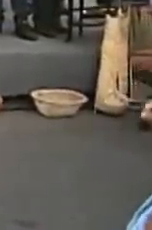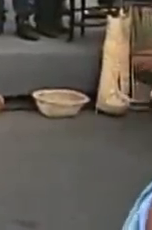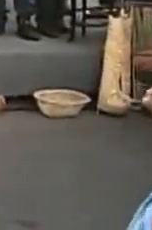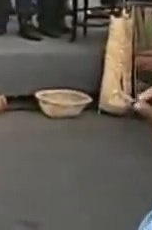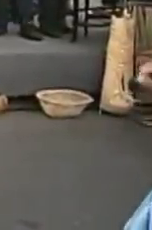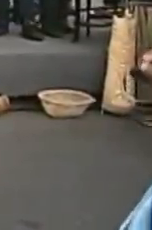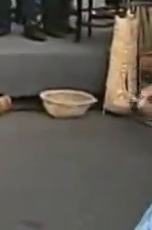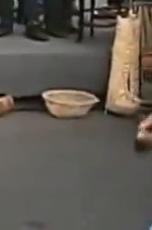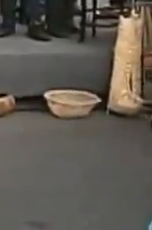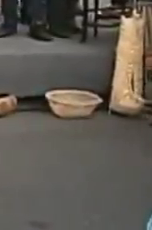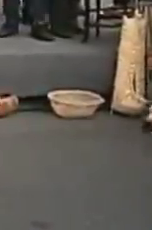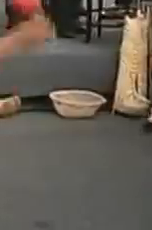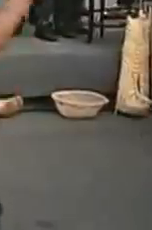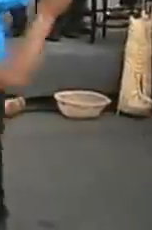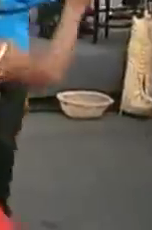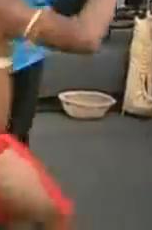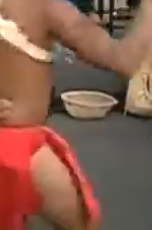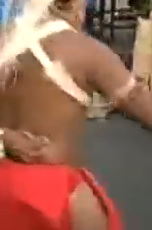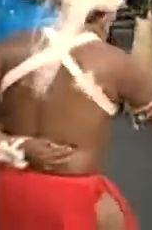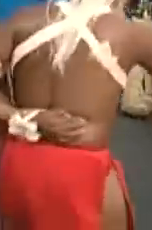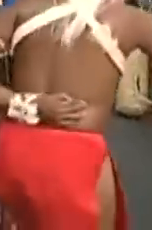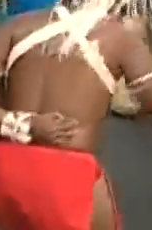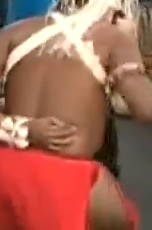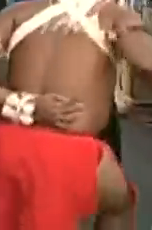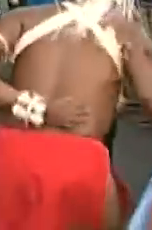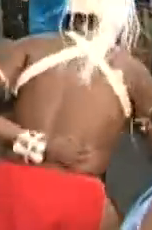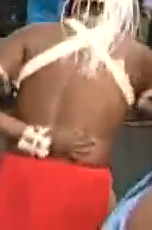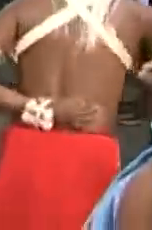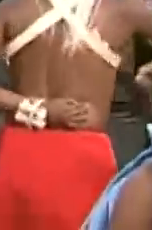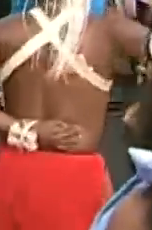Britannio, Tanio, Britannio, Tanio,